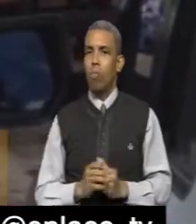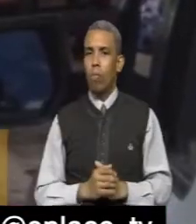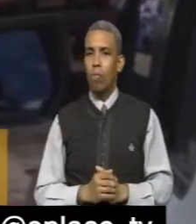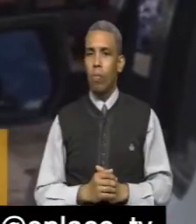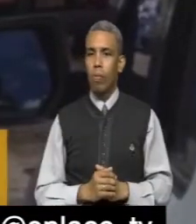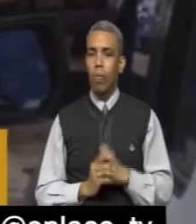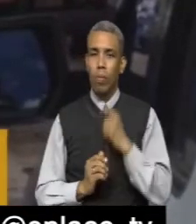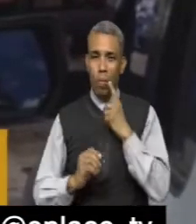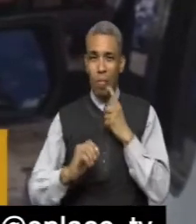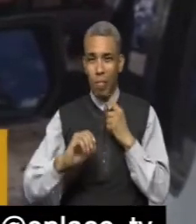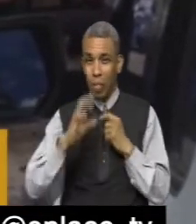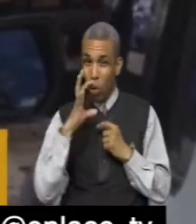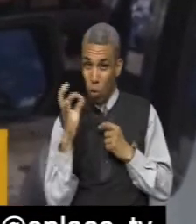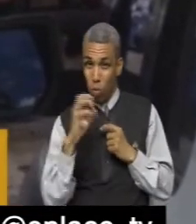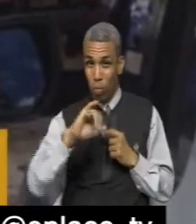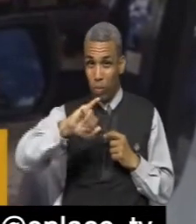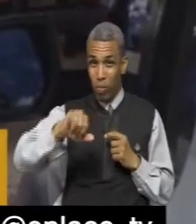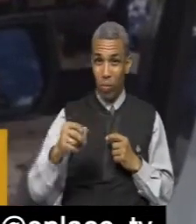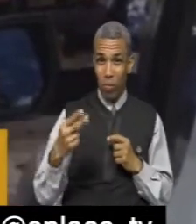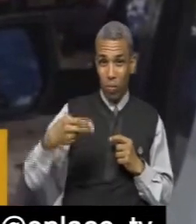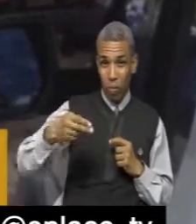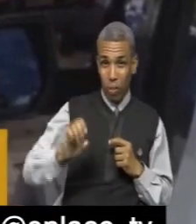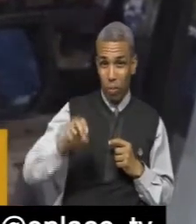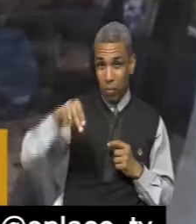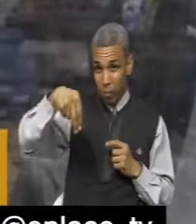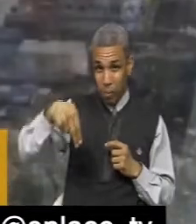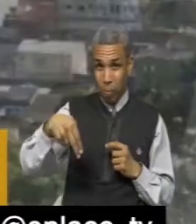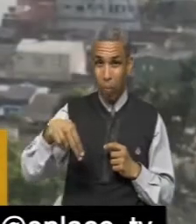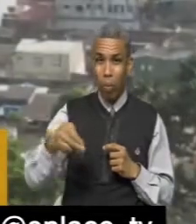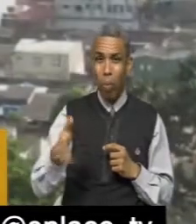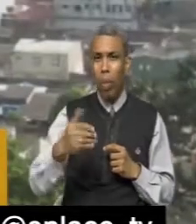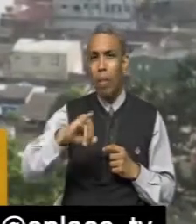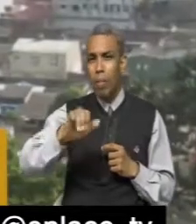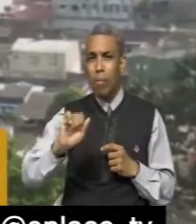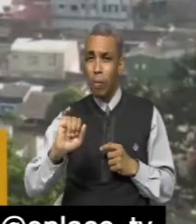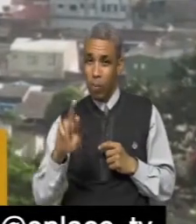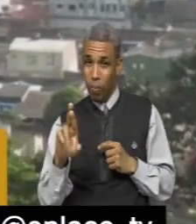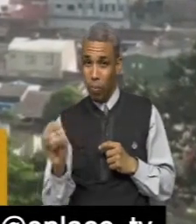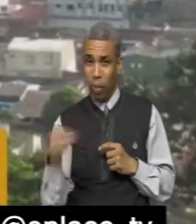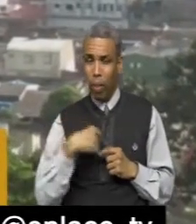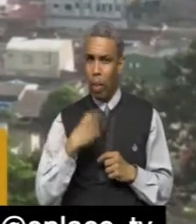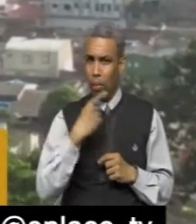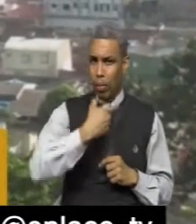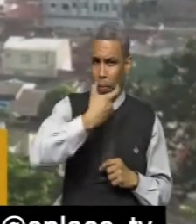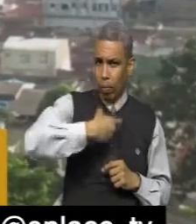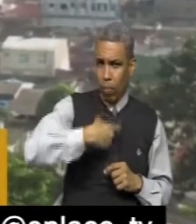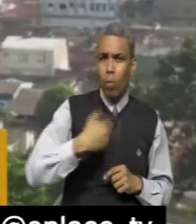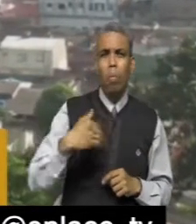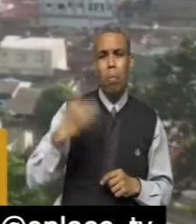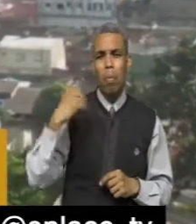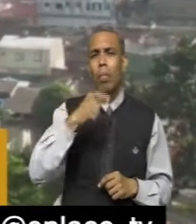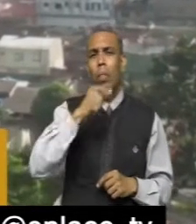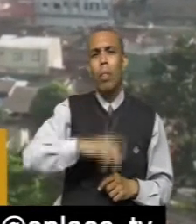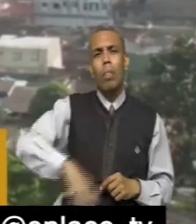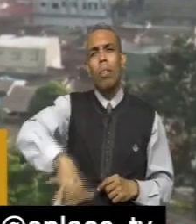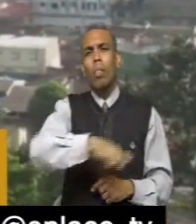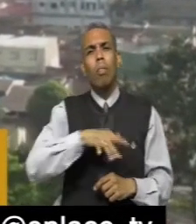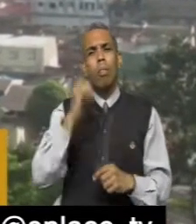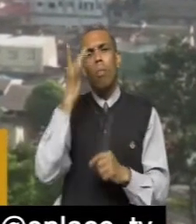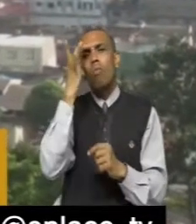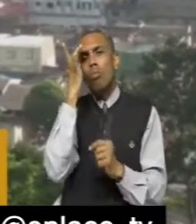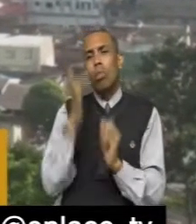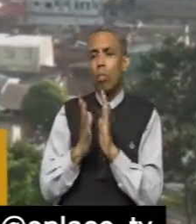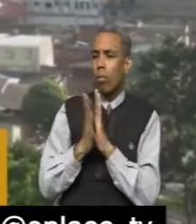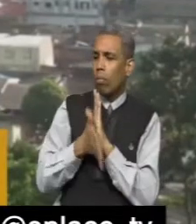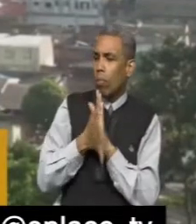Ramírez, presidente de la Junta de Acción Comunal de Las Margaritas en la vereda Pozo Nutria de San Vicente del Chucurí, expuso para Enlace Noticias la